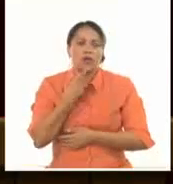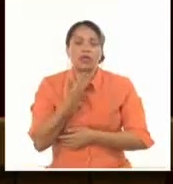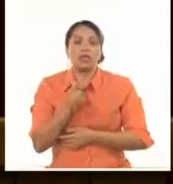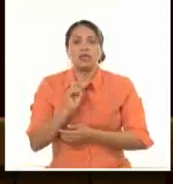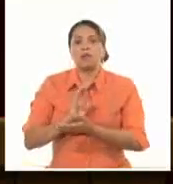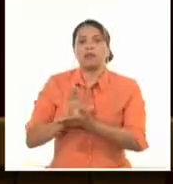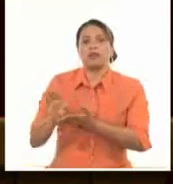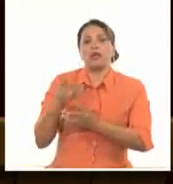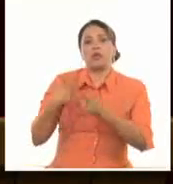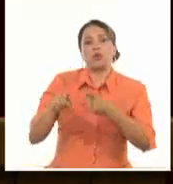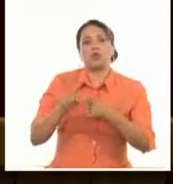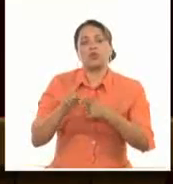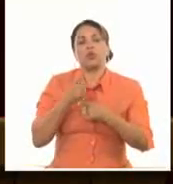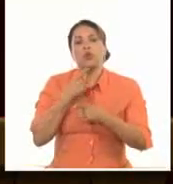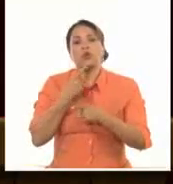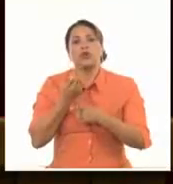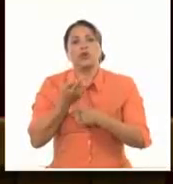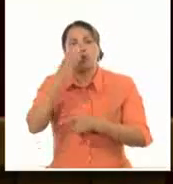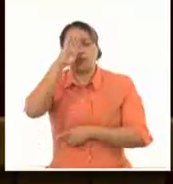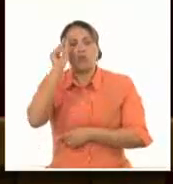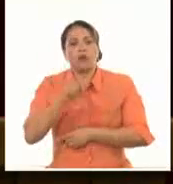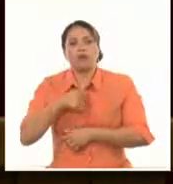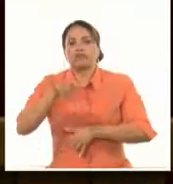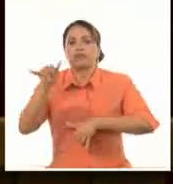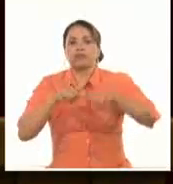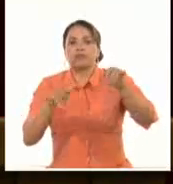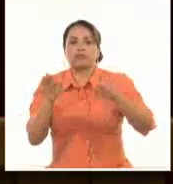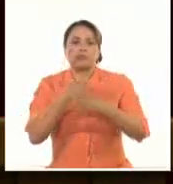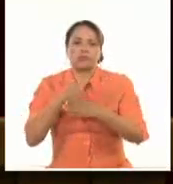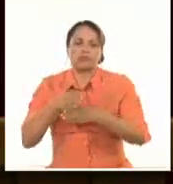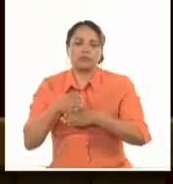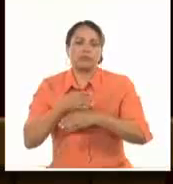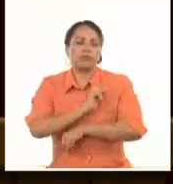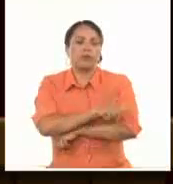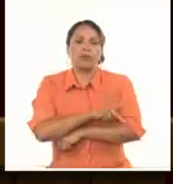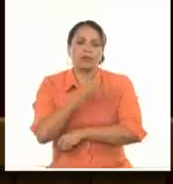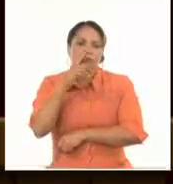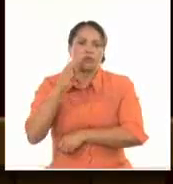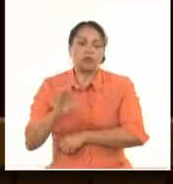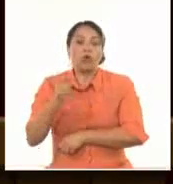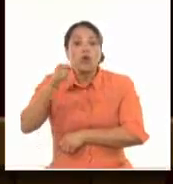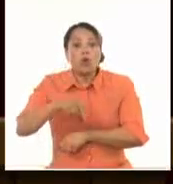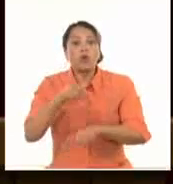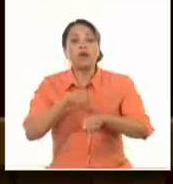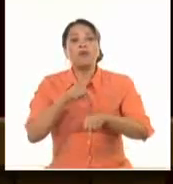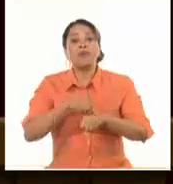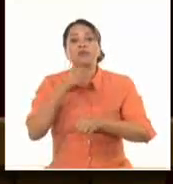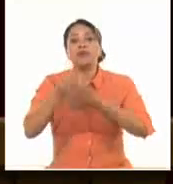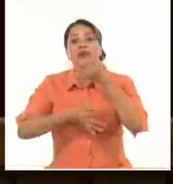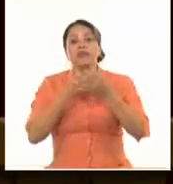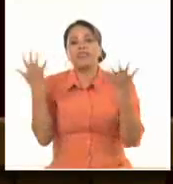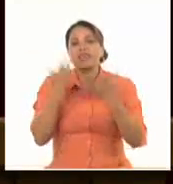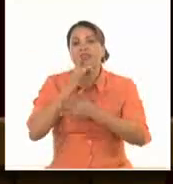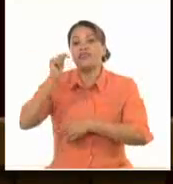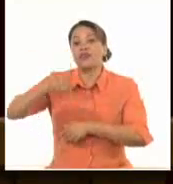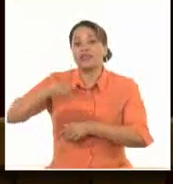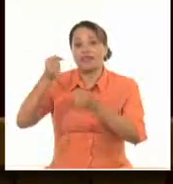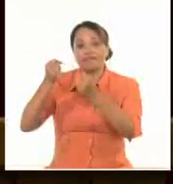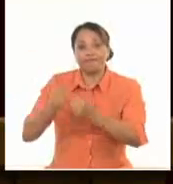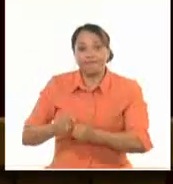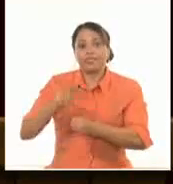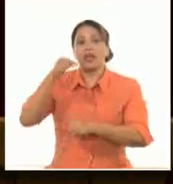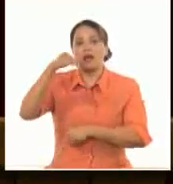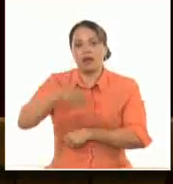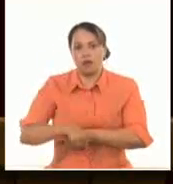otro destino para el resto de sus vidas. Porque hoy es el tiempo para hablar de los que están aquí y ahora, los